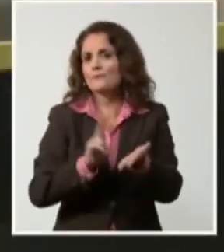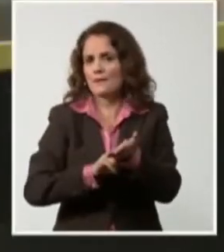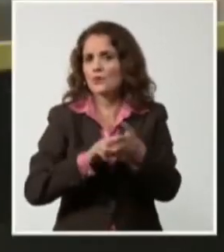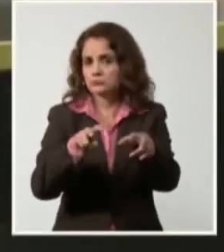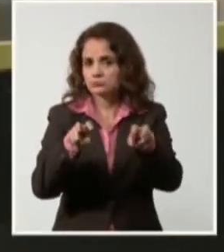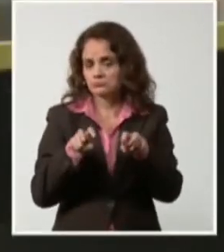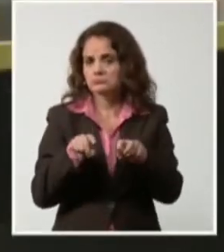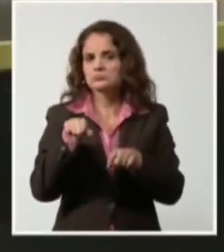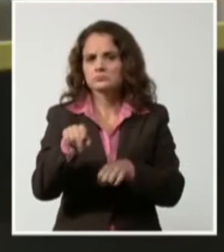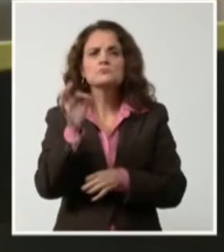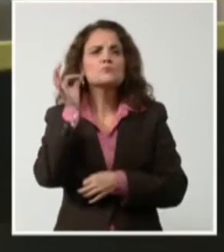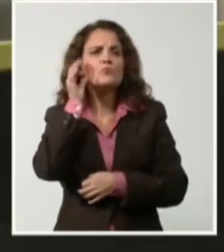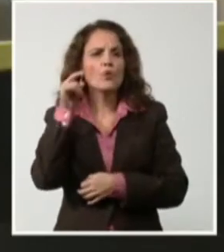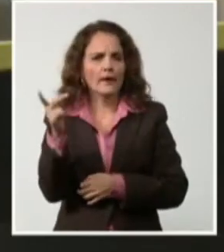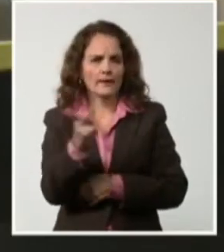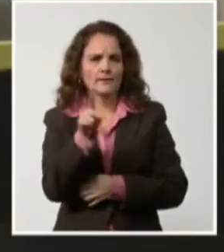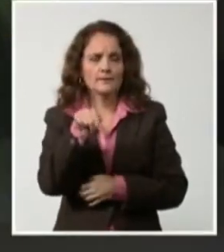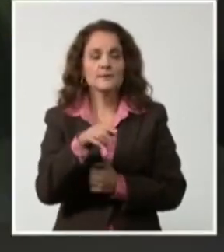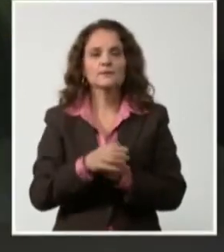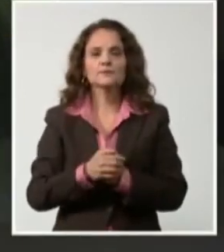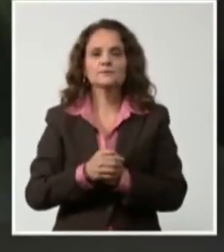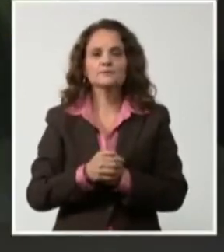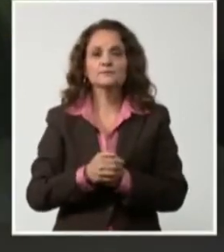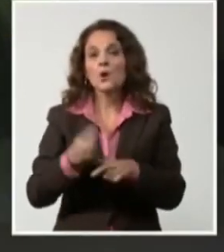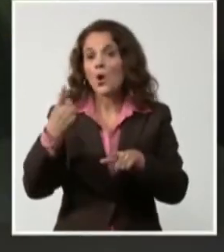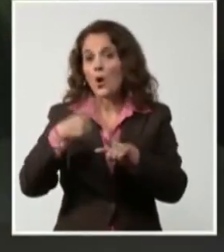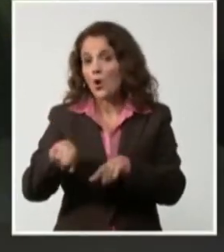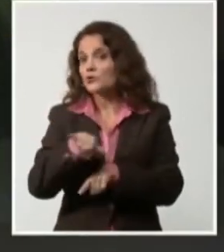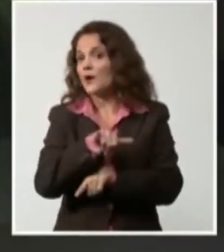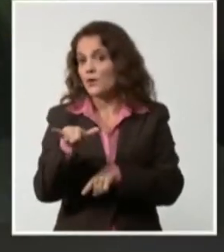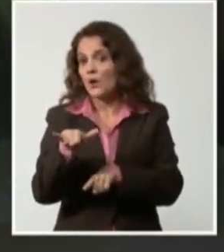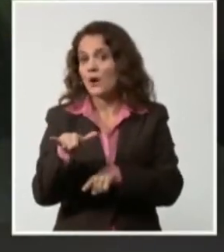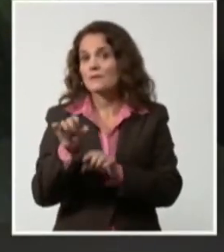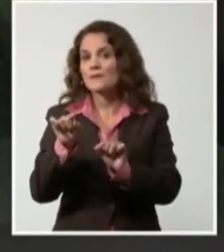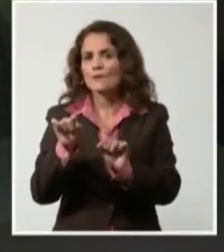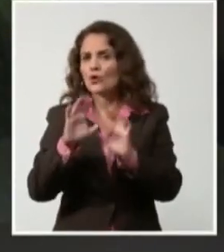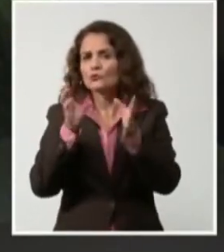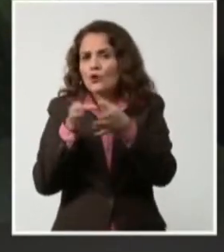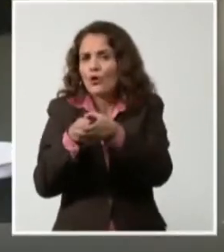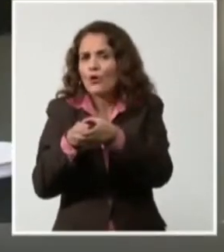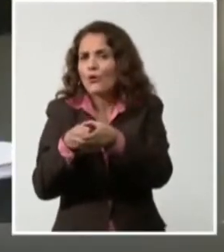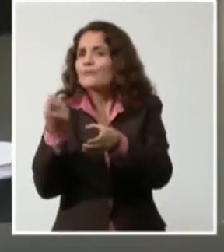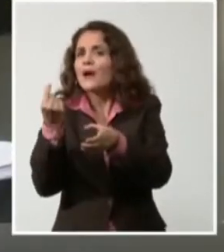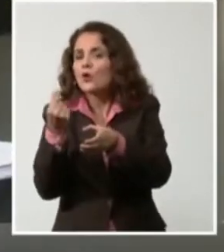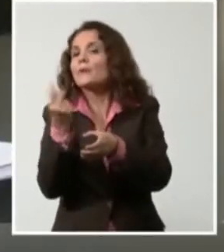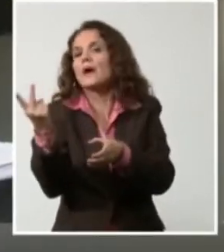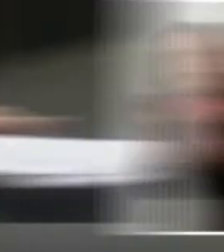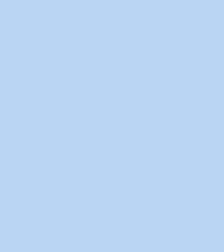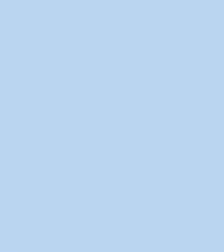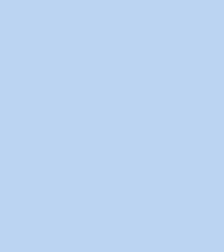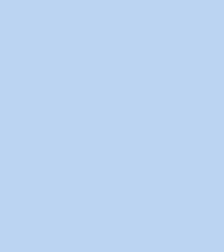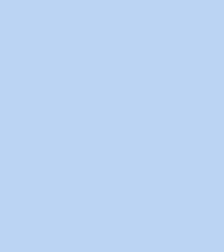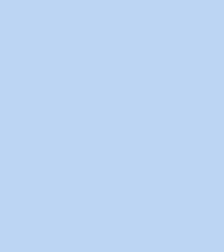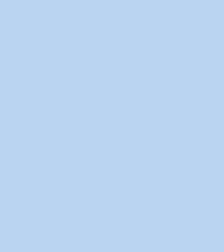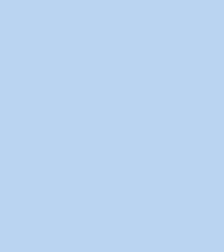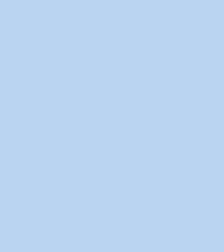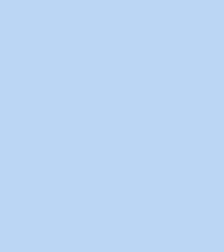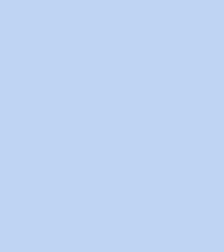y Silvia González García, mientras que por la económica participó Eliana María Venegas Acosta.